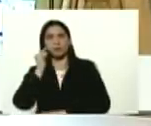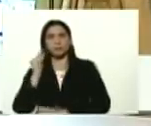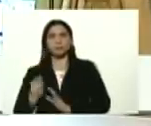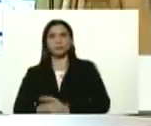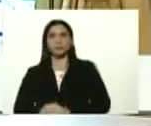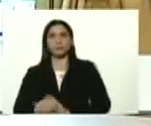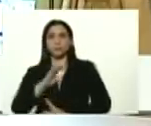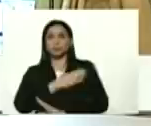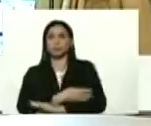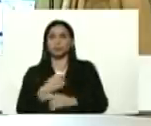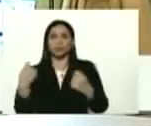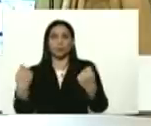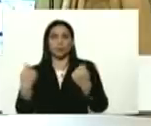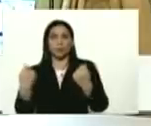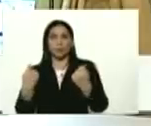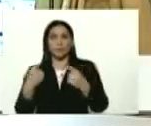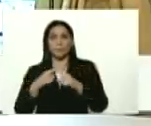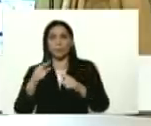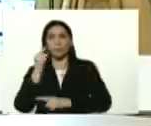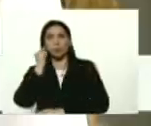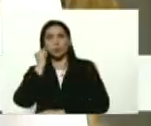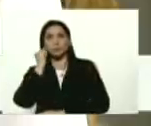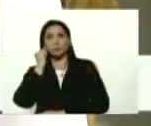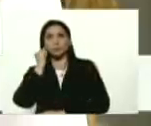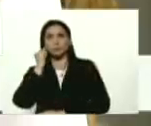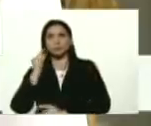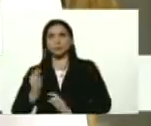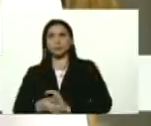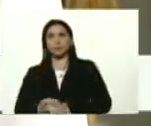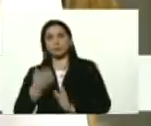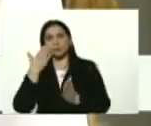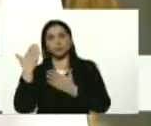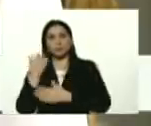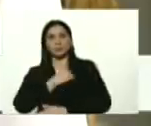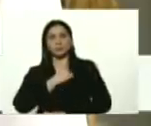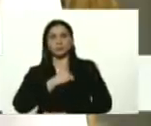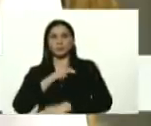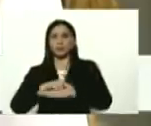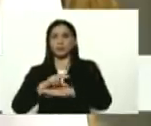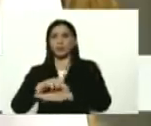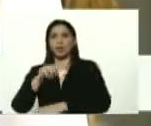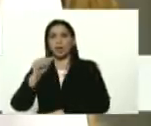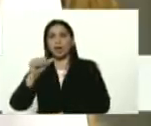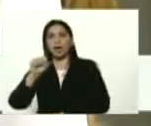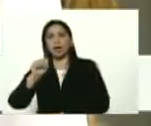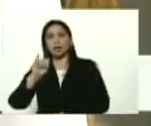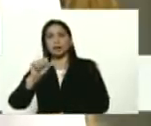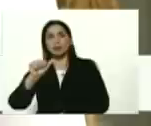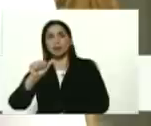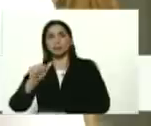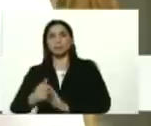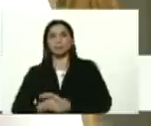del Poder Popular para la Mujer, camarada doctora Asia Villegas.